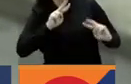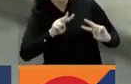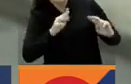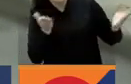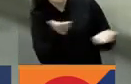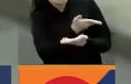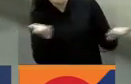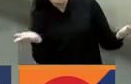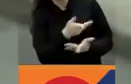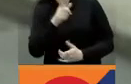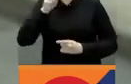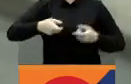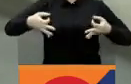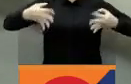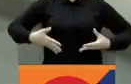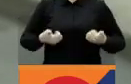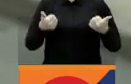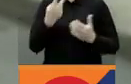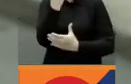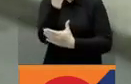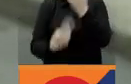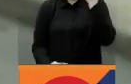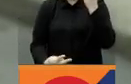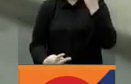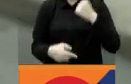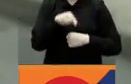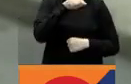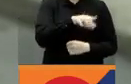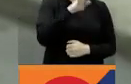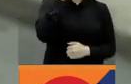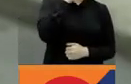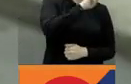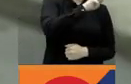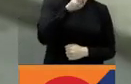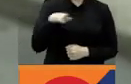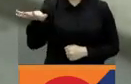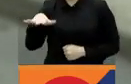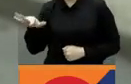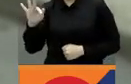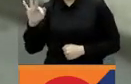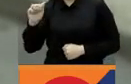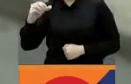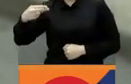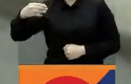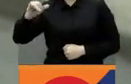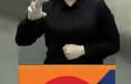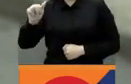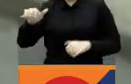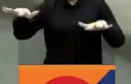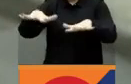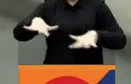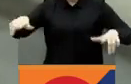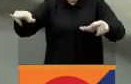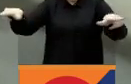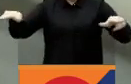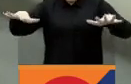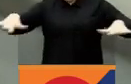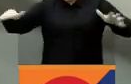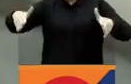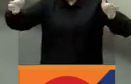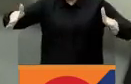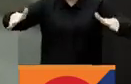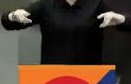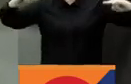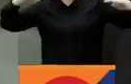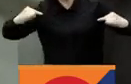Norte de Santander y por el lado de Venezuela de Táchira, importante en el sentido de las normas de seguridad y también de bioseguridad, por eso